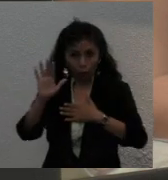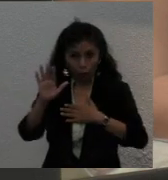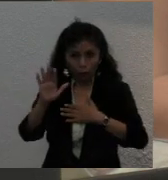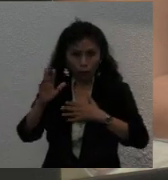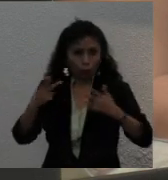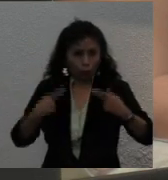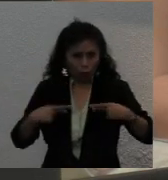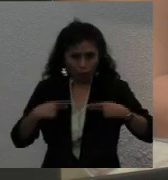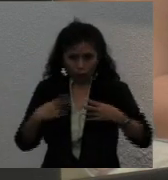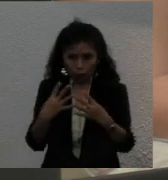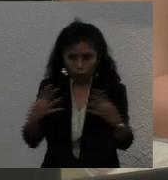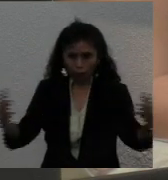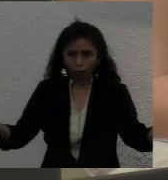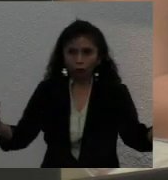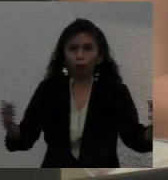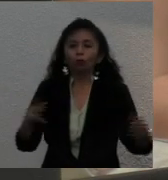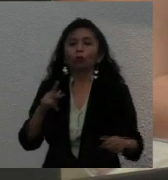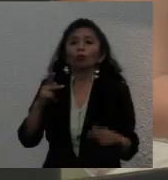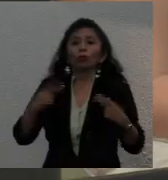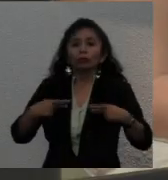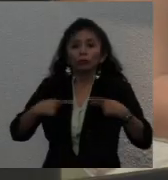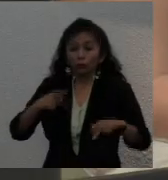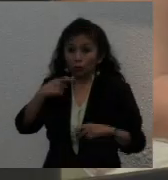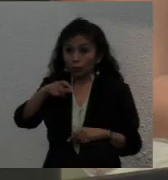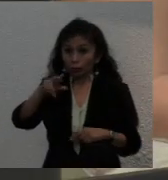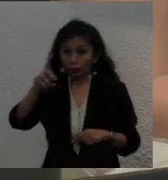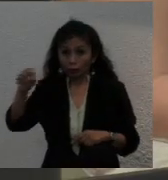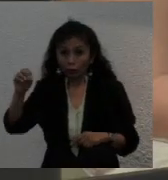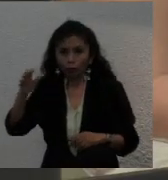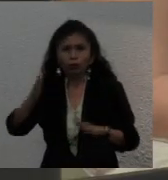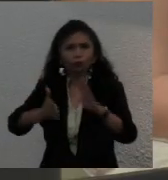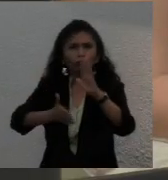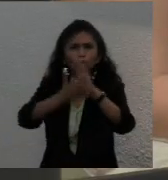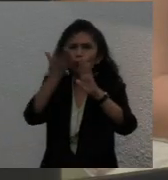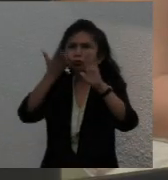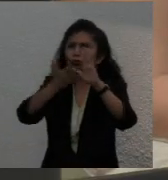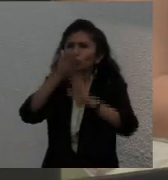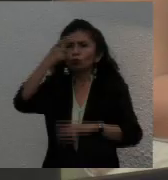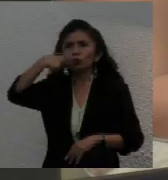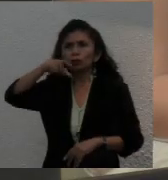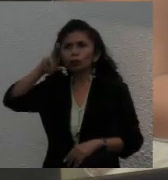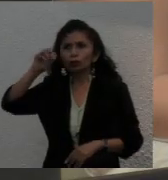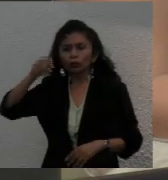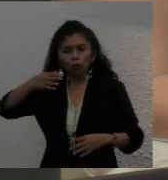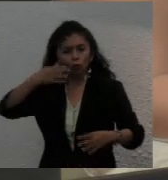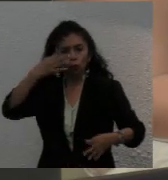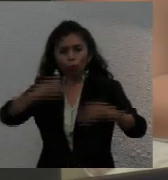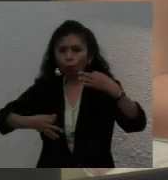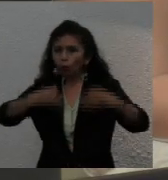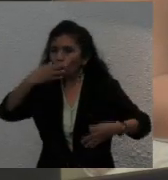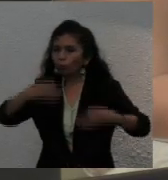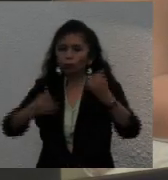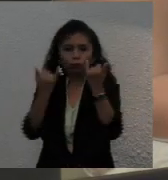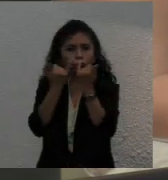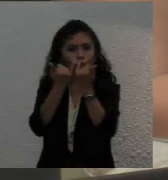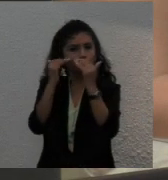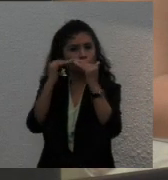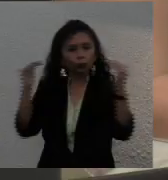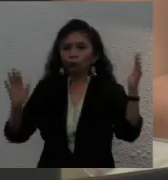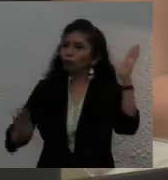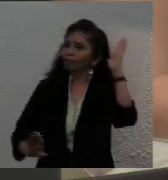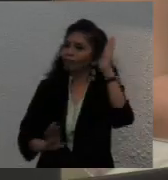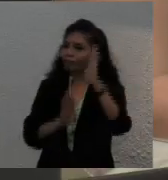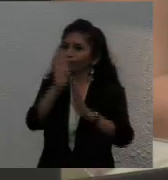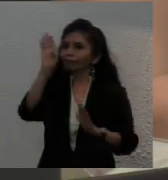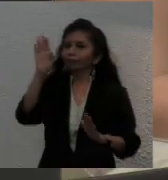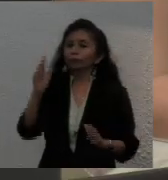con la gente, con el pueblo trabajador y con la construcción de un Quintana Roo más justo, más igualitario y más próspero.